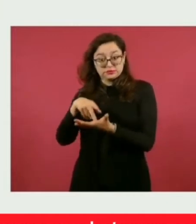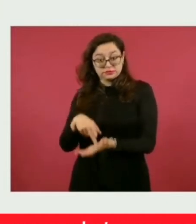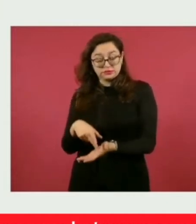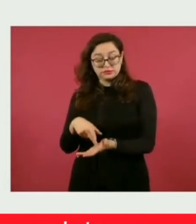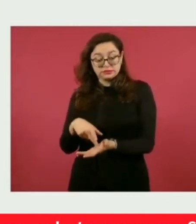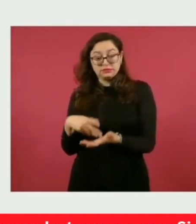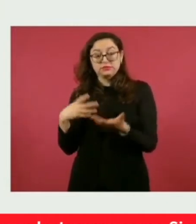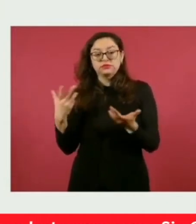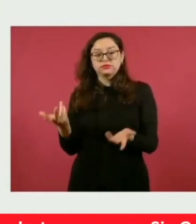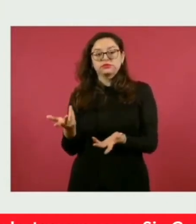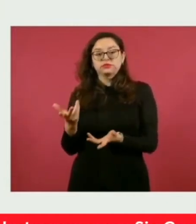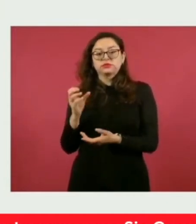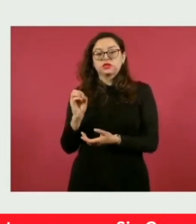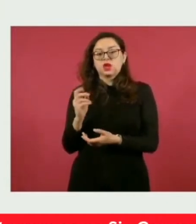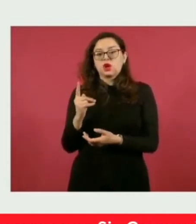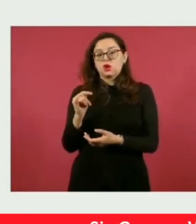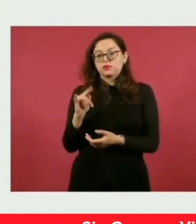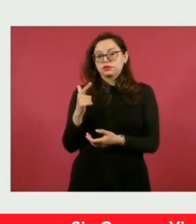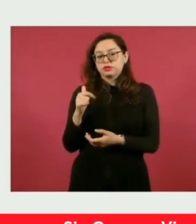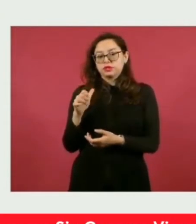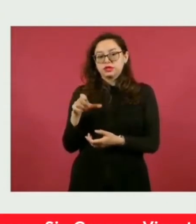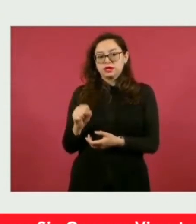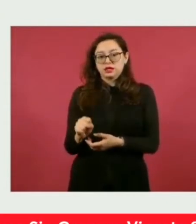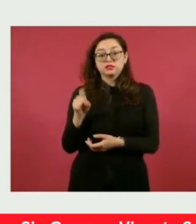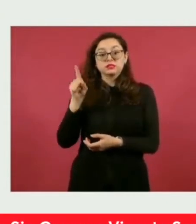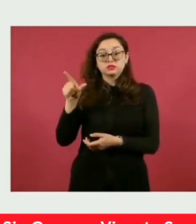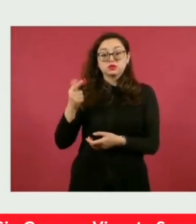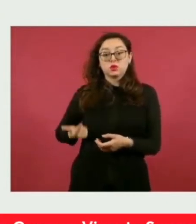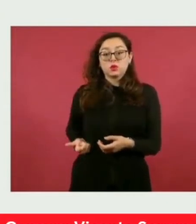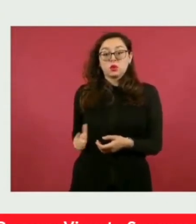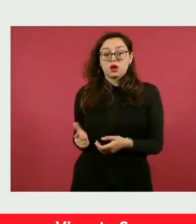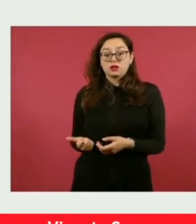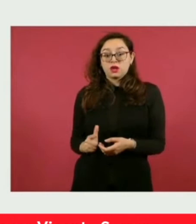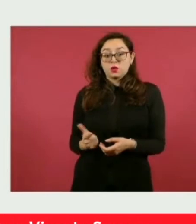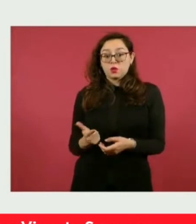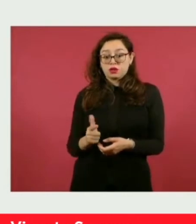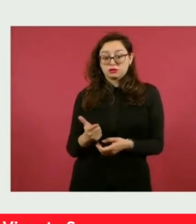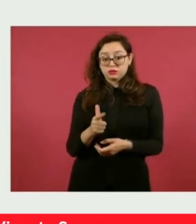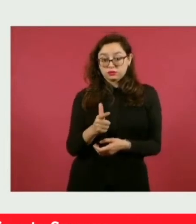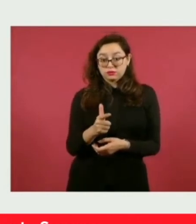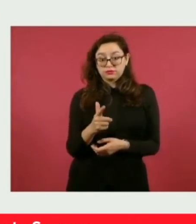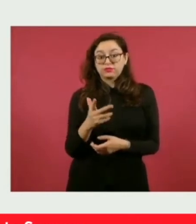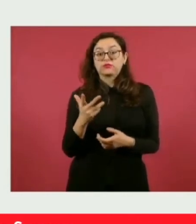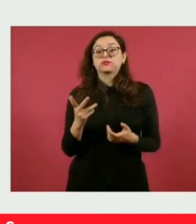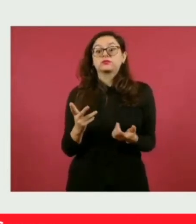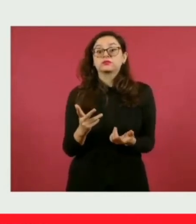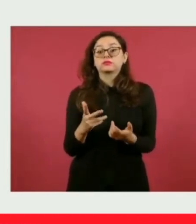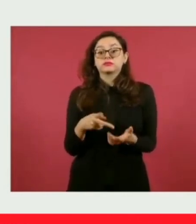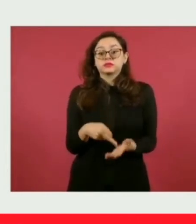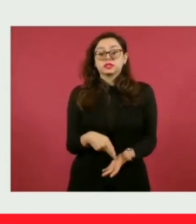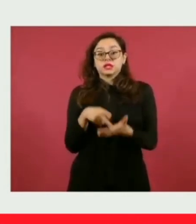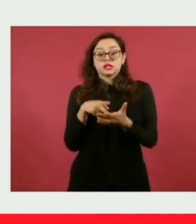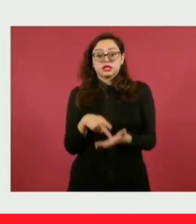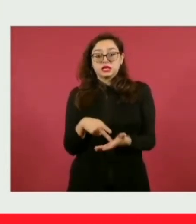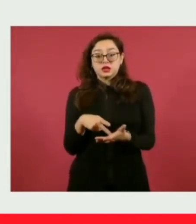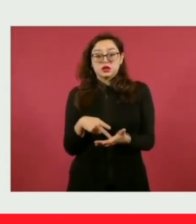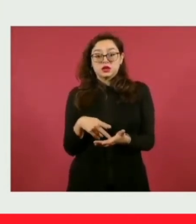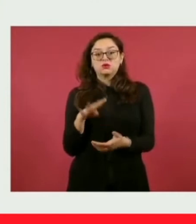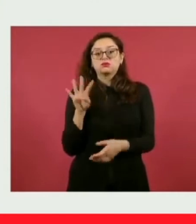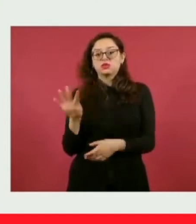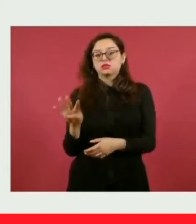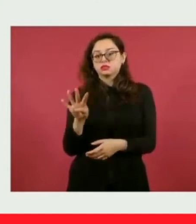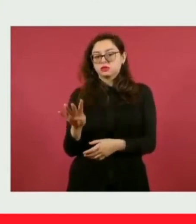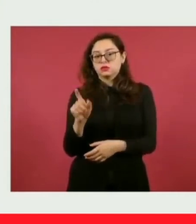de Optigas, ahí en Purísima del Rincón, en Guanajuato, con el precio por kilogramo en 19 pesos